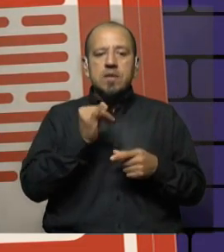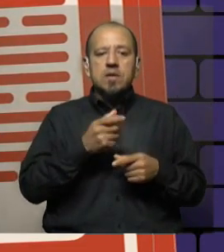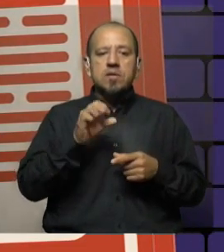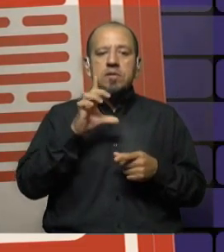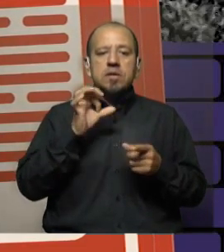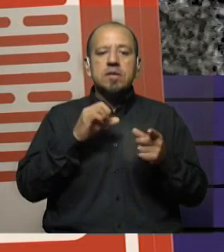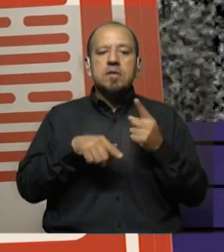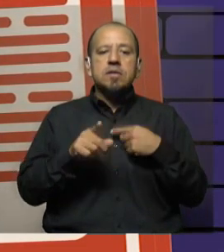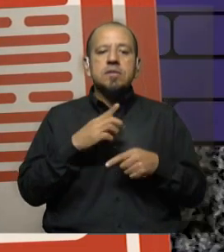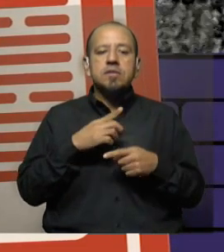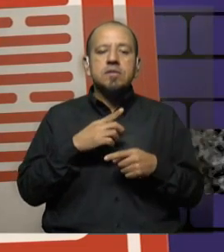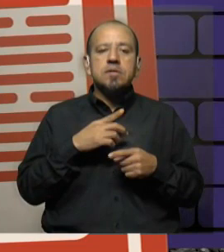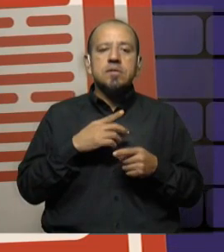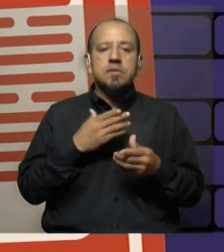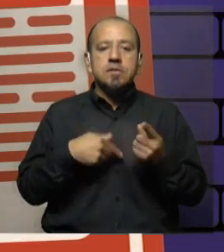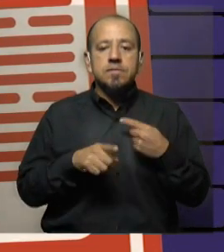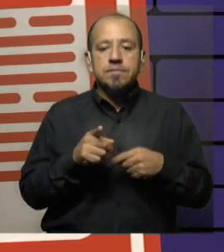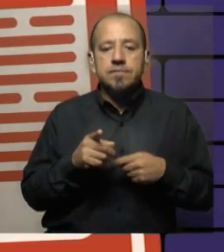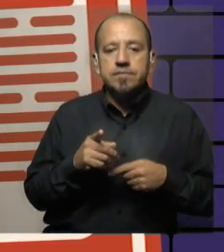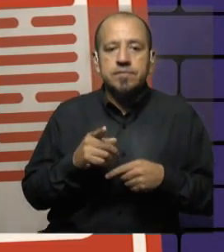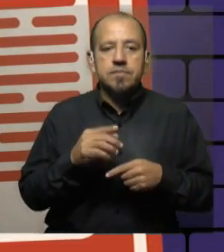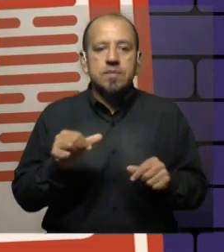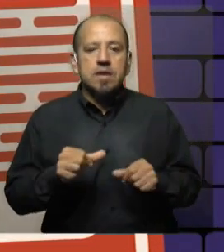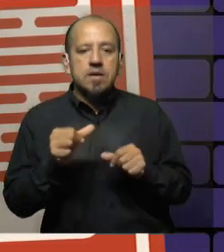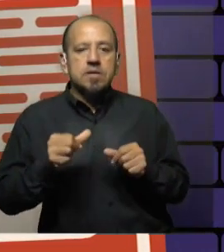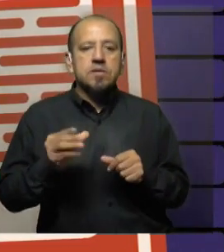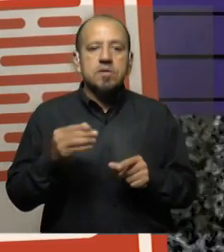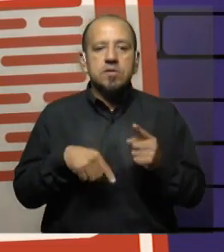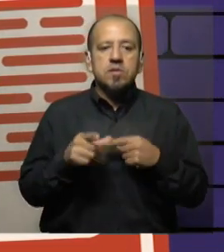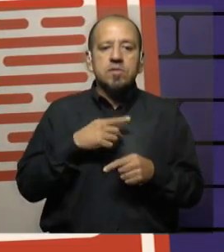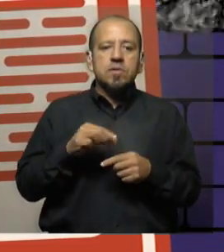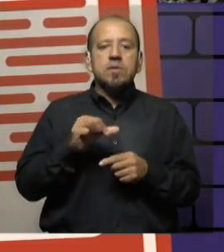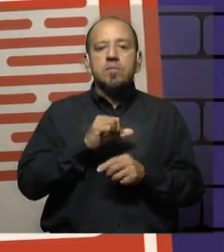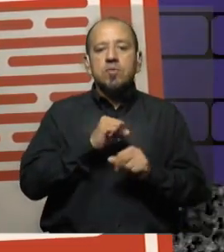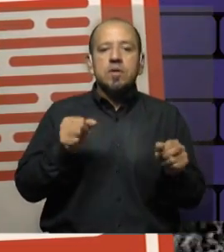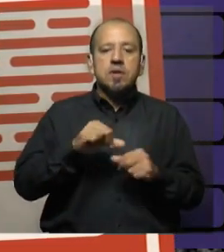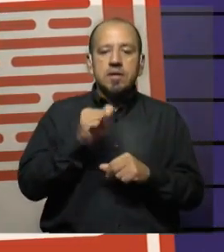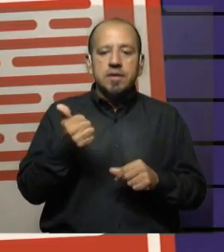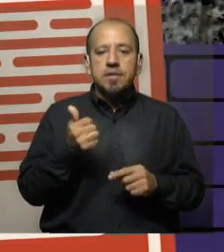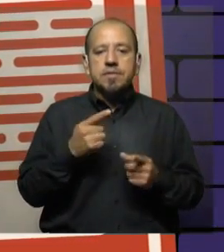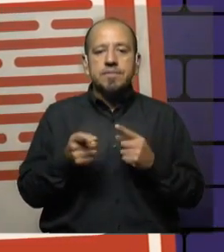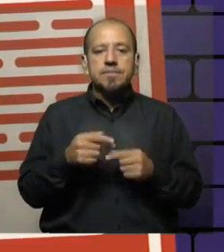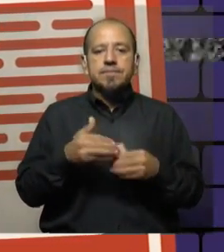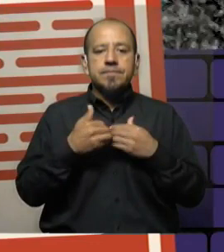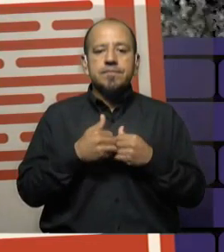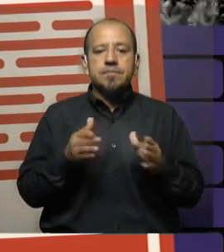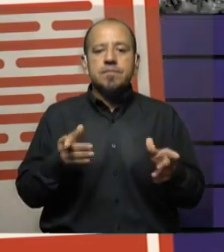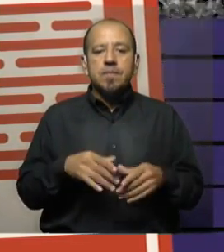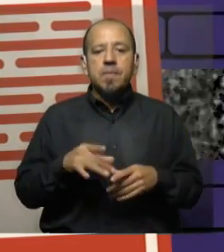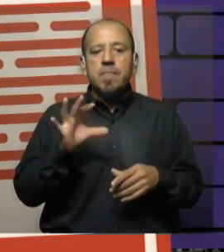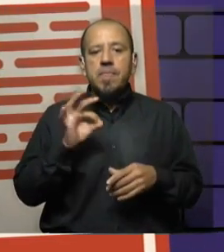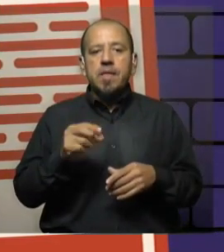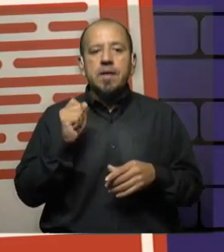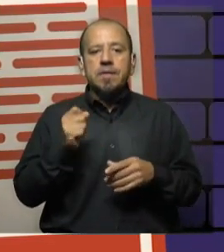Busca vidas y antes de convertirse en un meme hizo de todo para ganarse el billete comenzó con cero peso